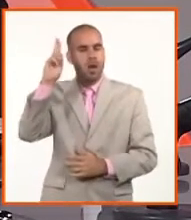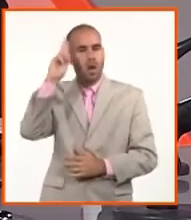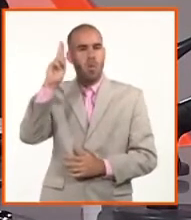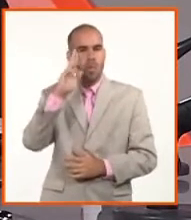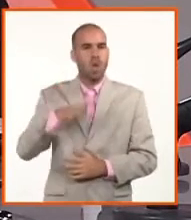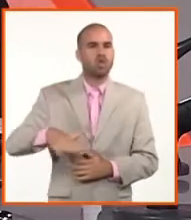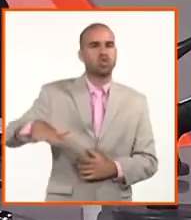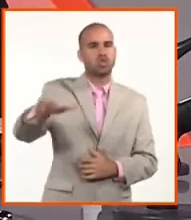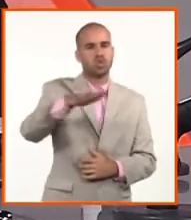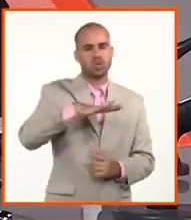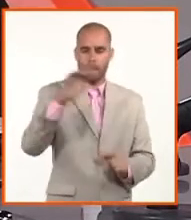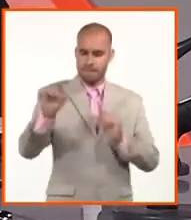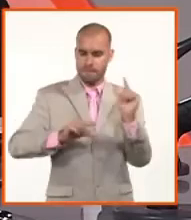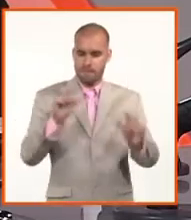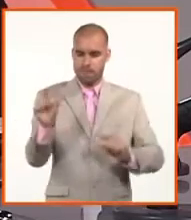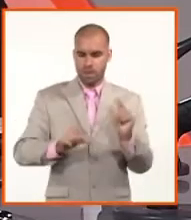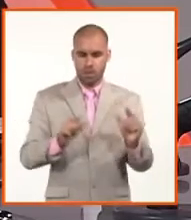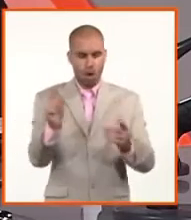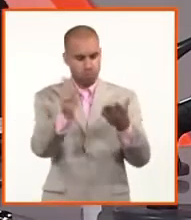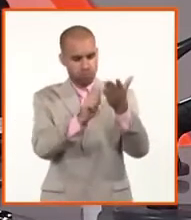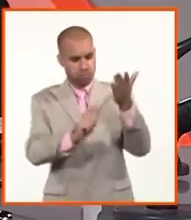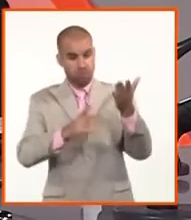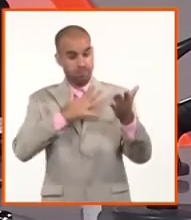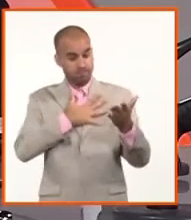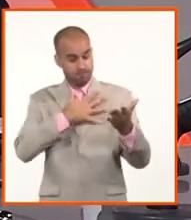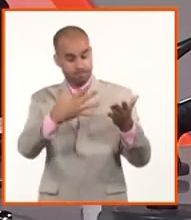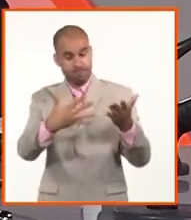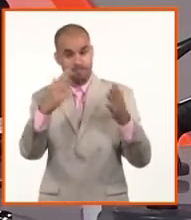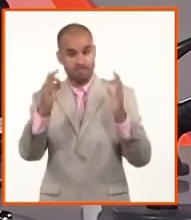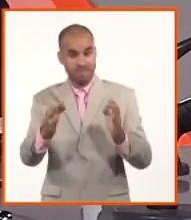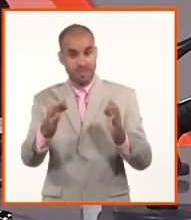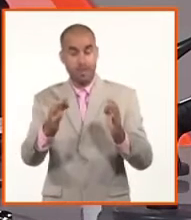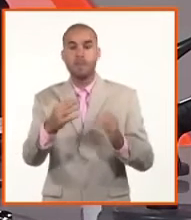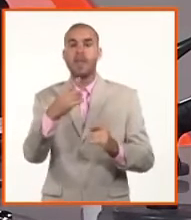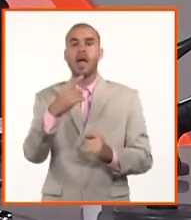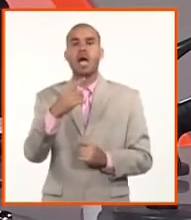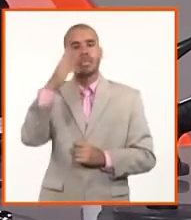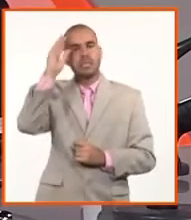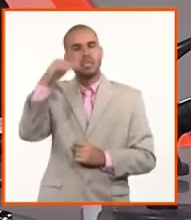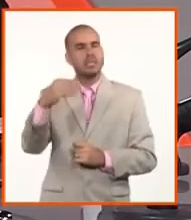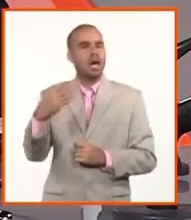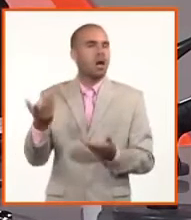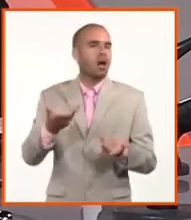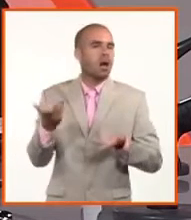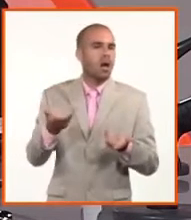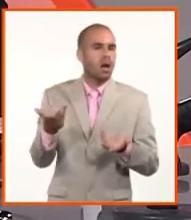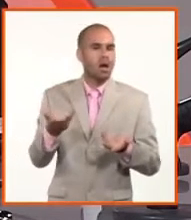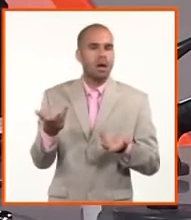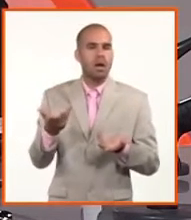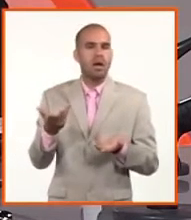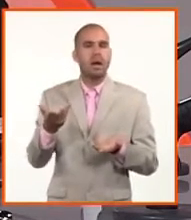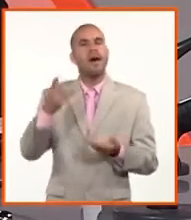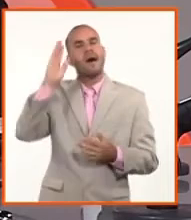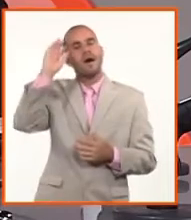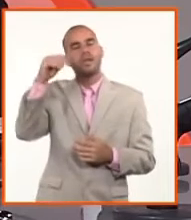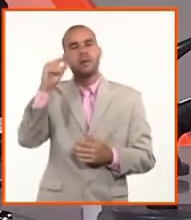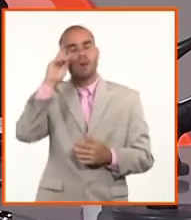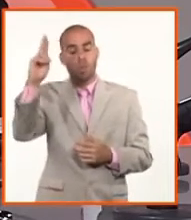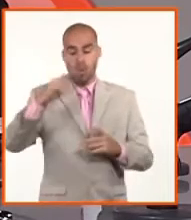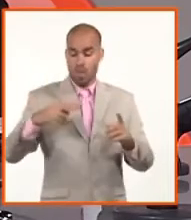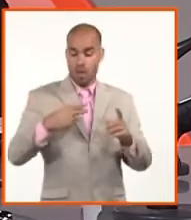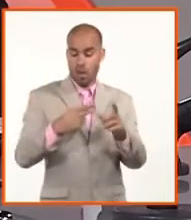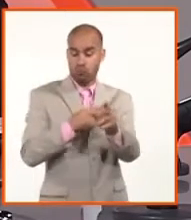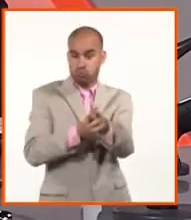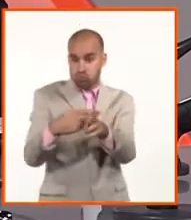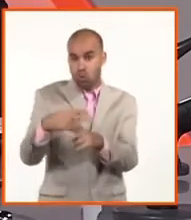caídos, abrazados a este mismo ideal que sentimos, no permitirá que quede trunca o incumplida, y la obra revolucionaria